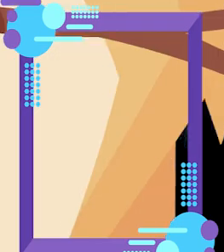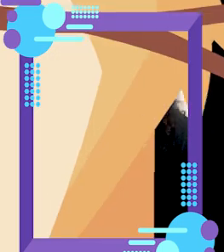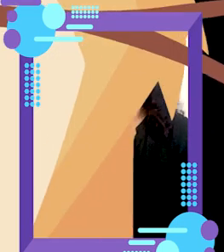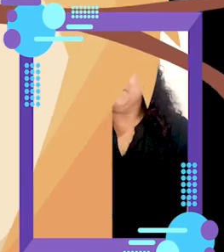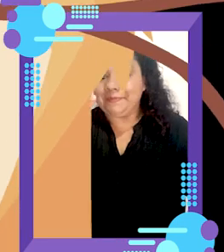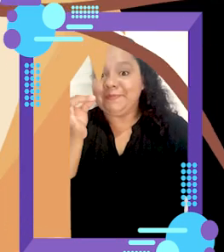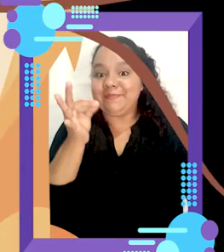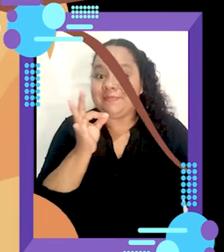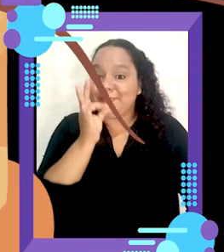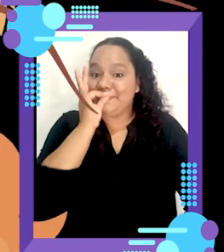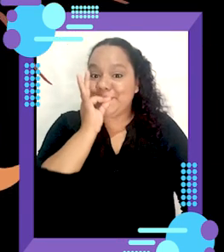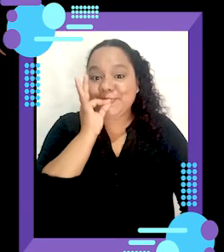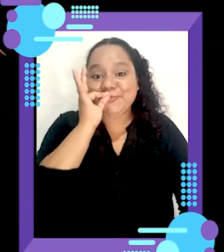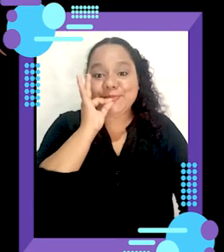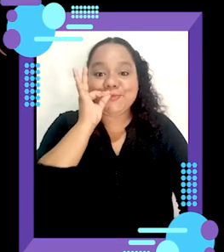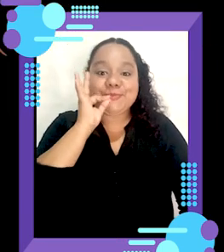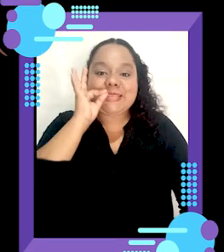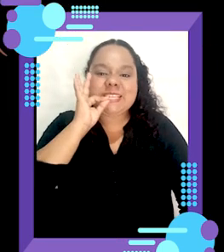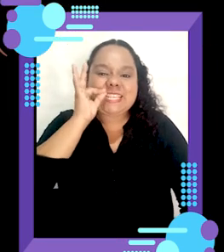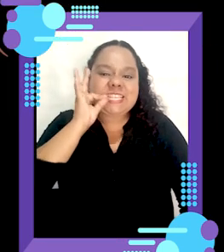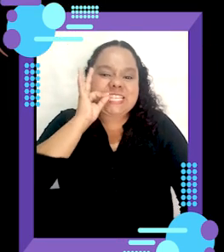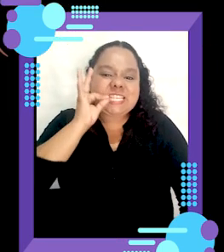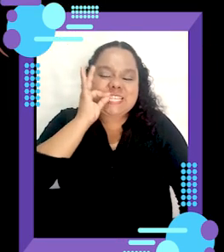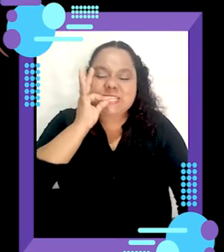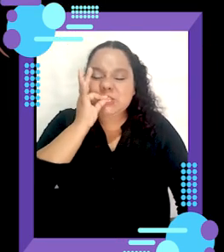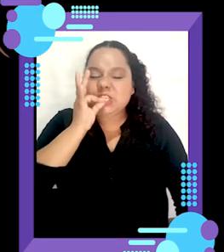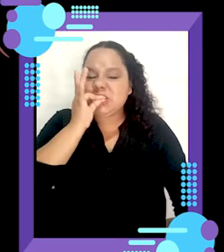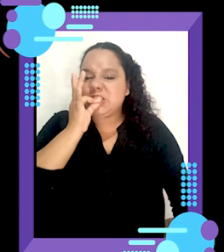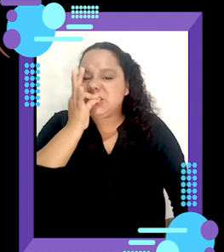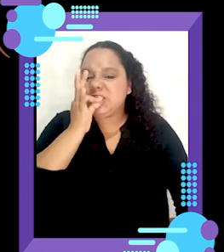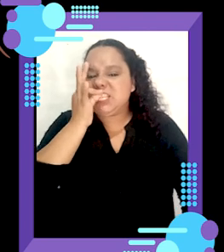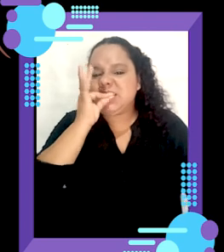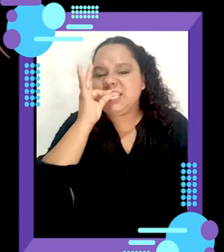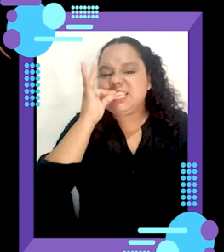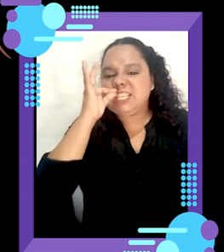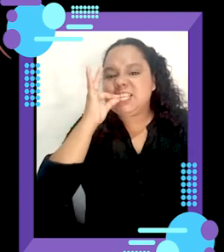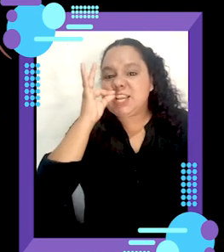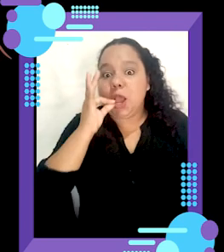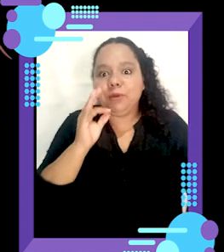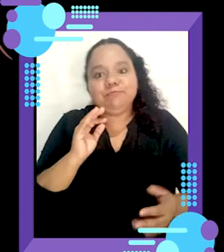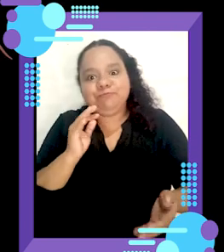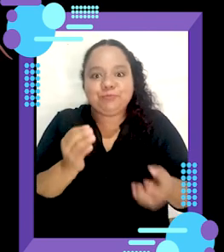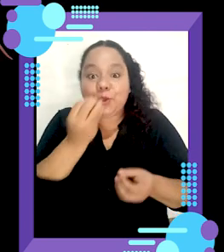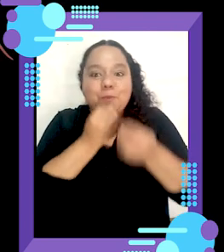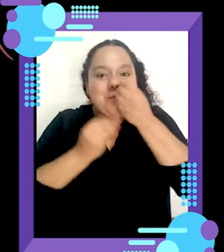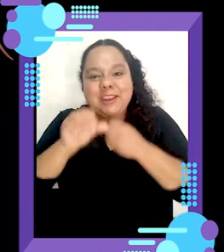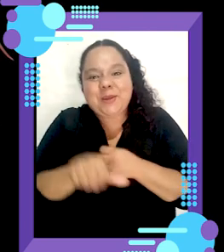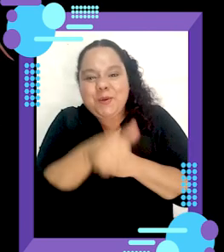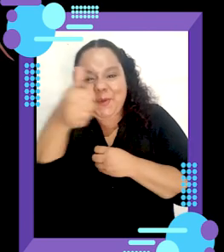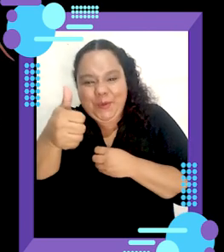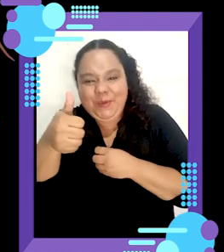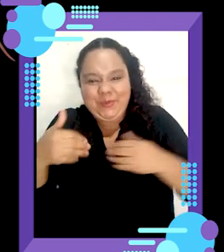cerca y se comenzó a limpiar los dientes, haciendo parecer que venía de comerse otro